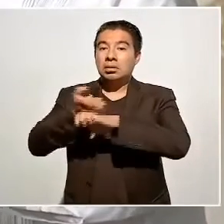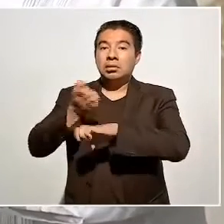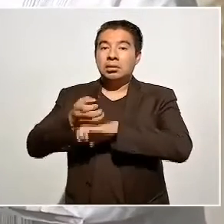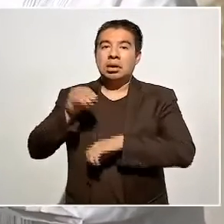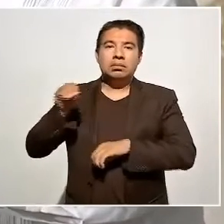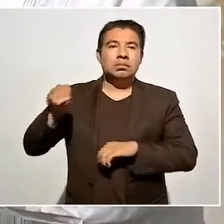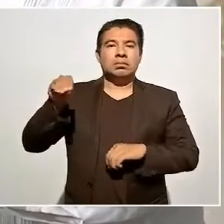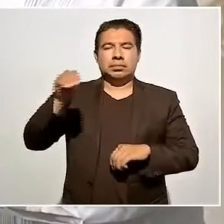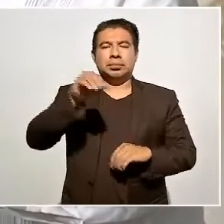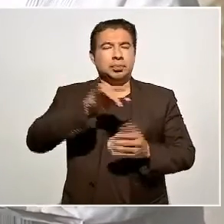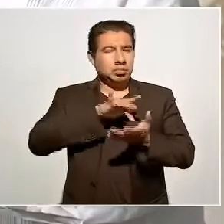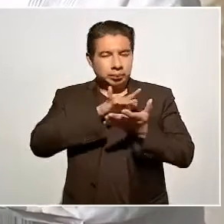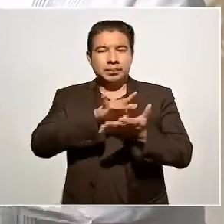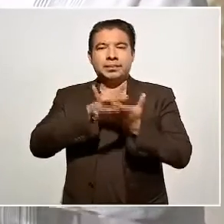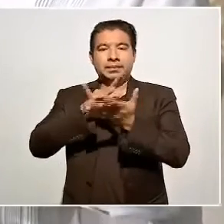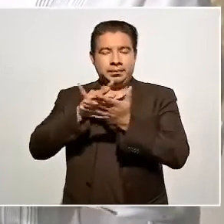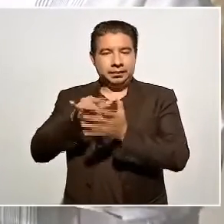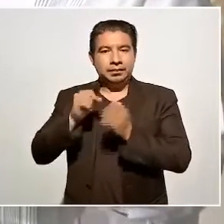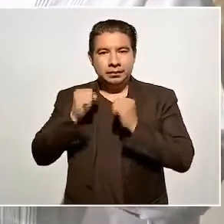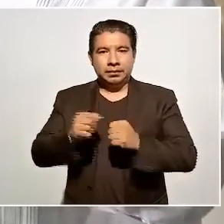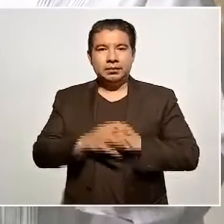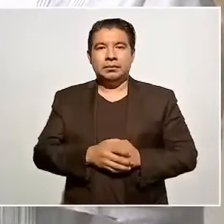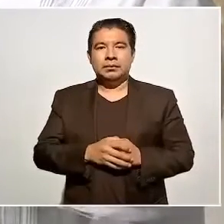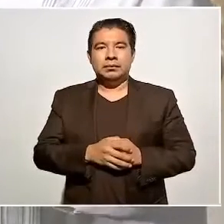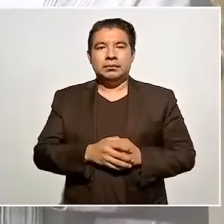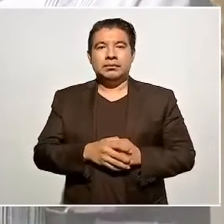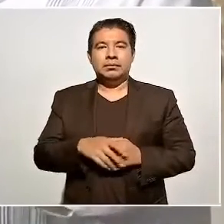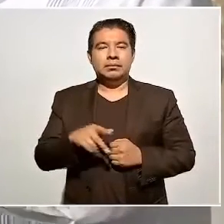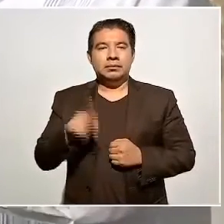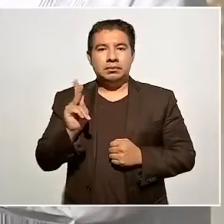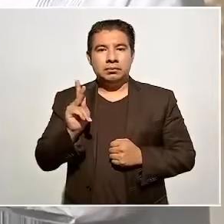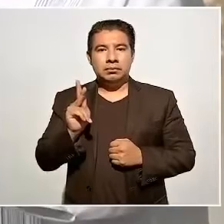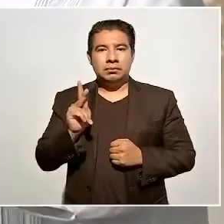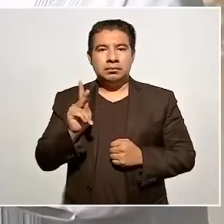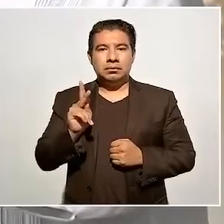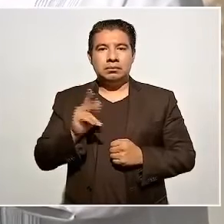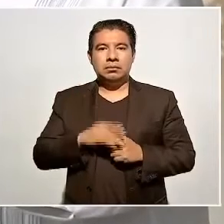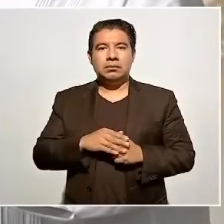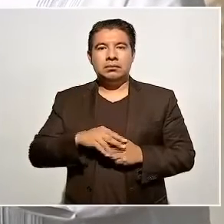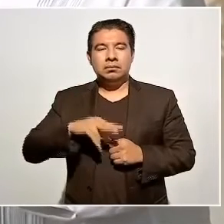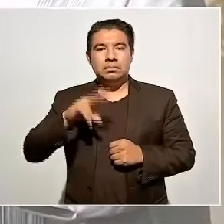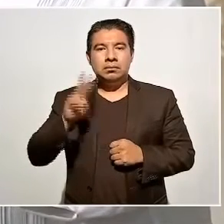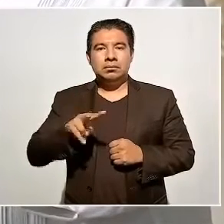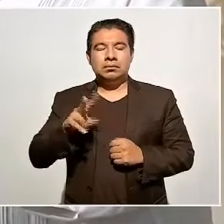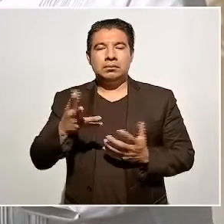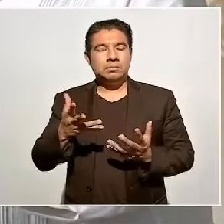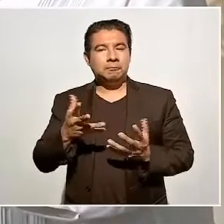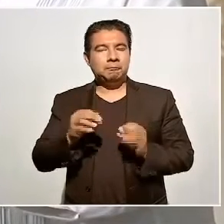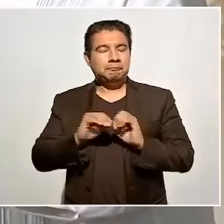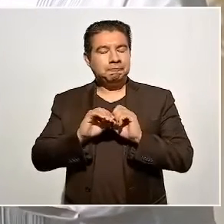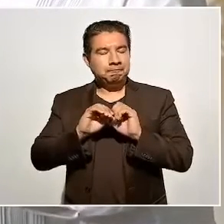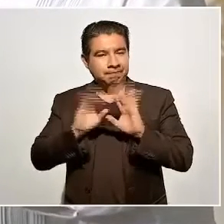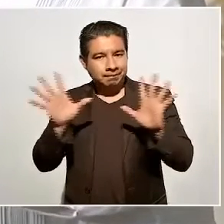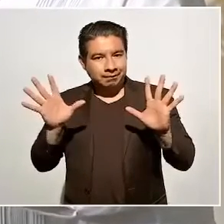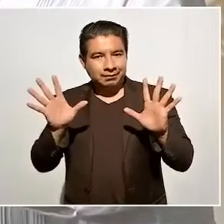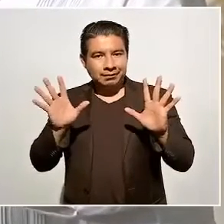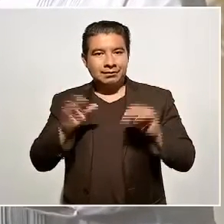entidades federativas, pero sí es notorio, no podemos